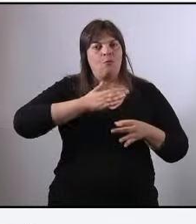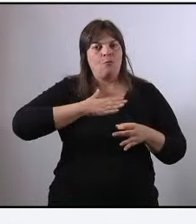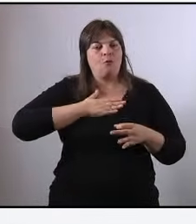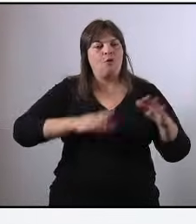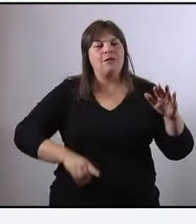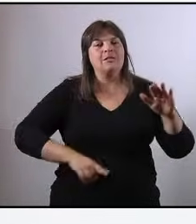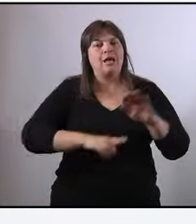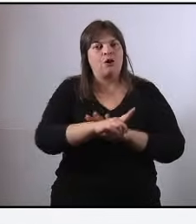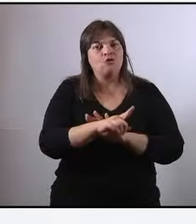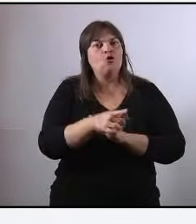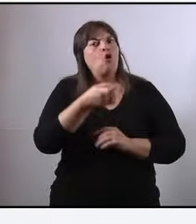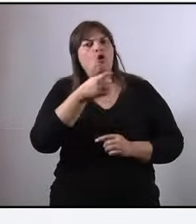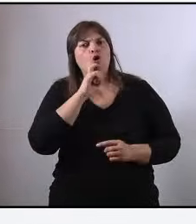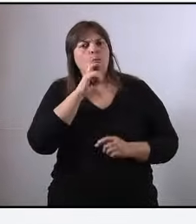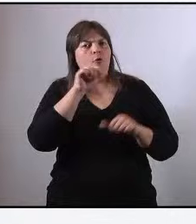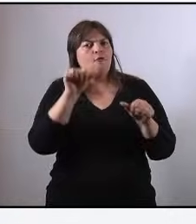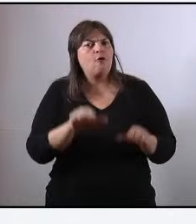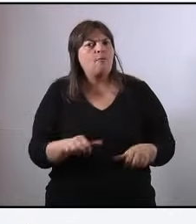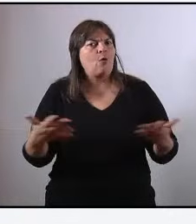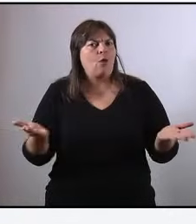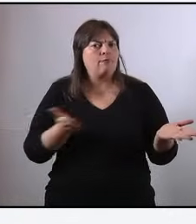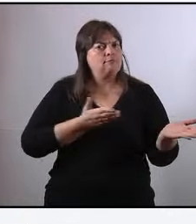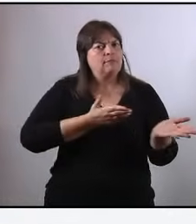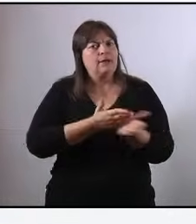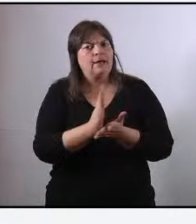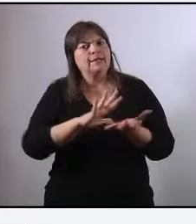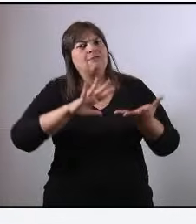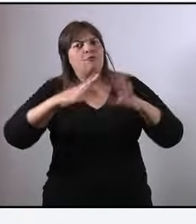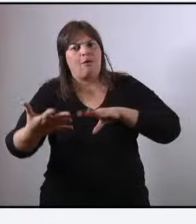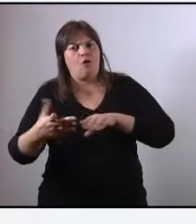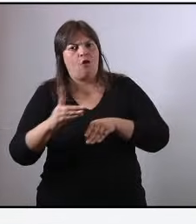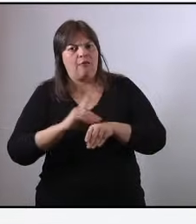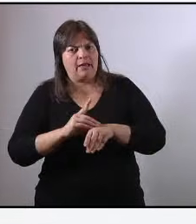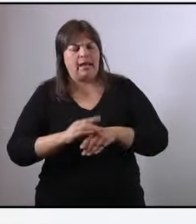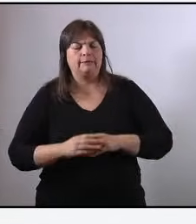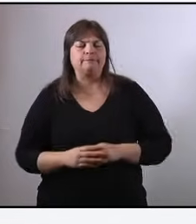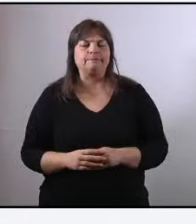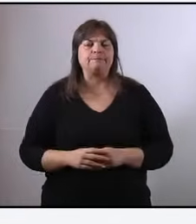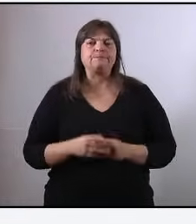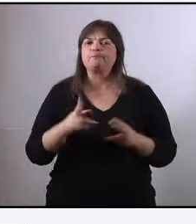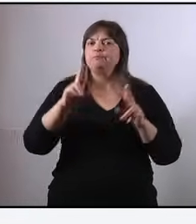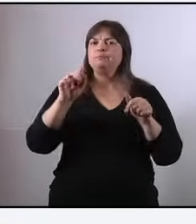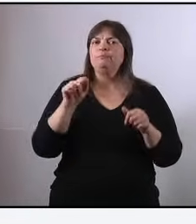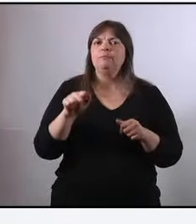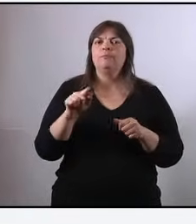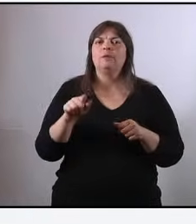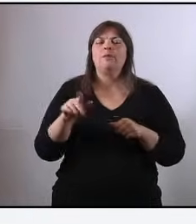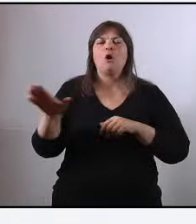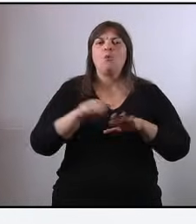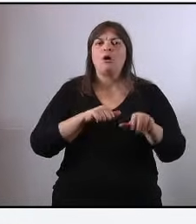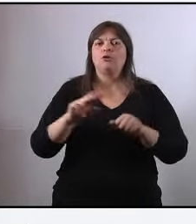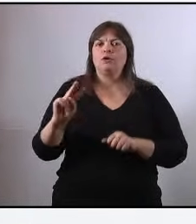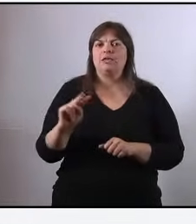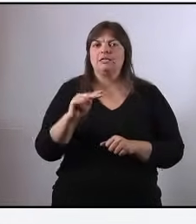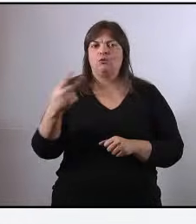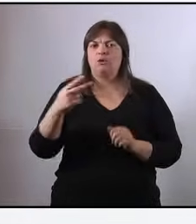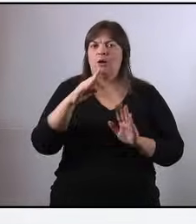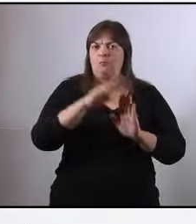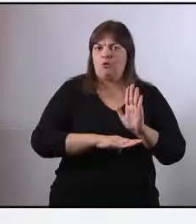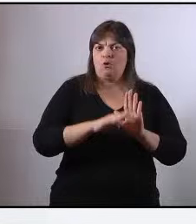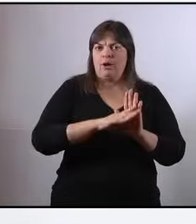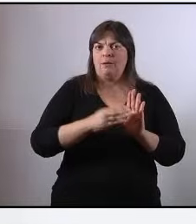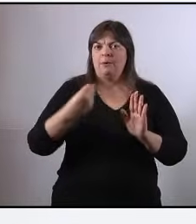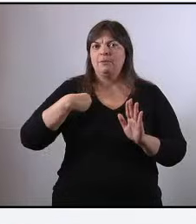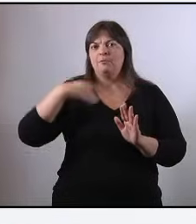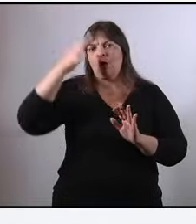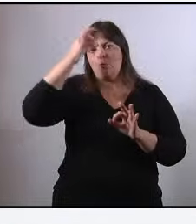de nuestros pueblos a través de la transformación digital. Se trata de la segunda convocatoria del programa de